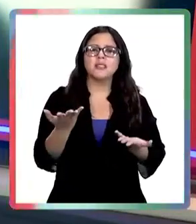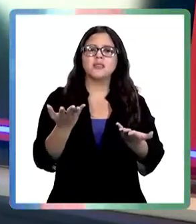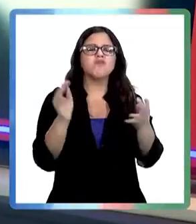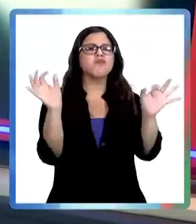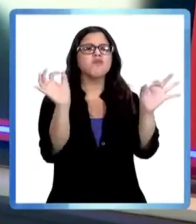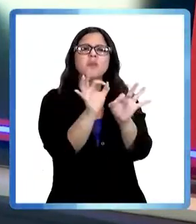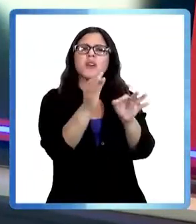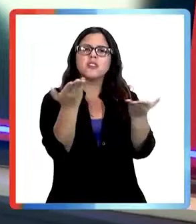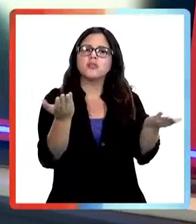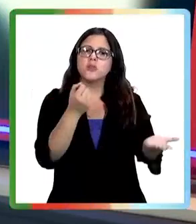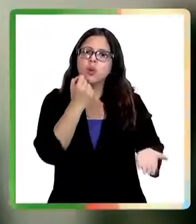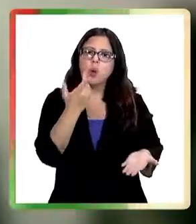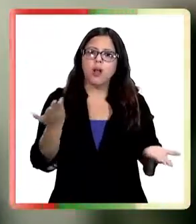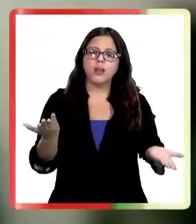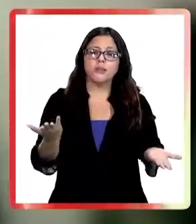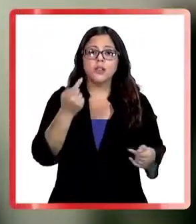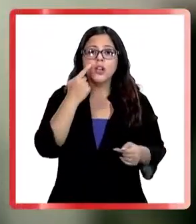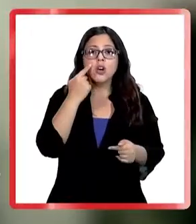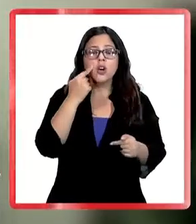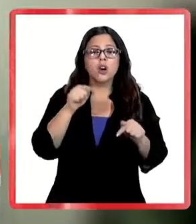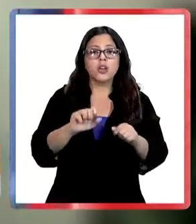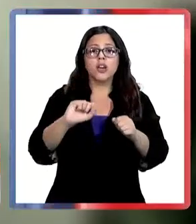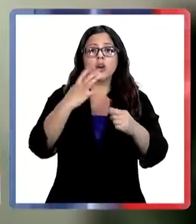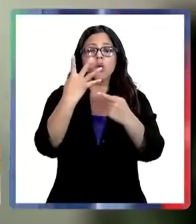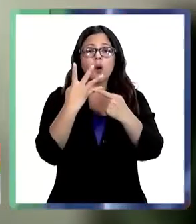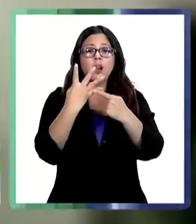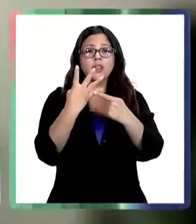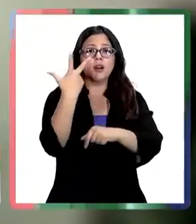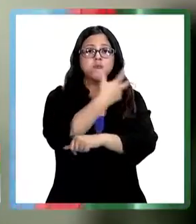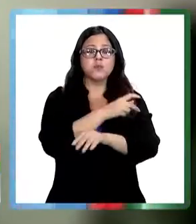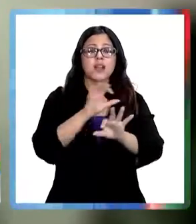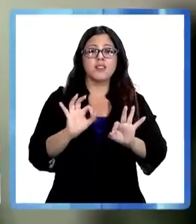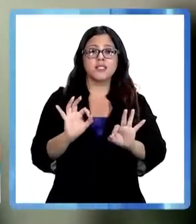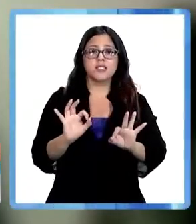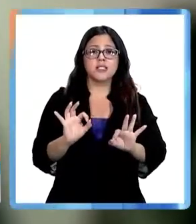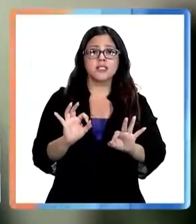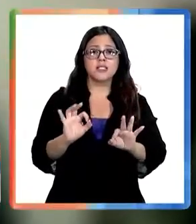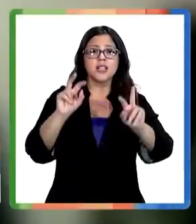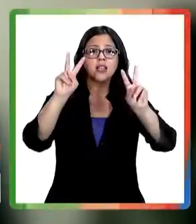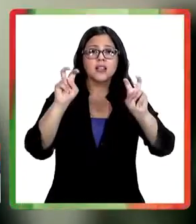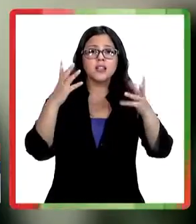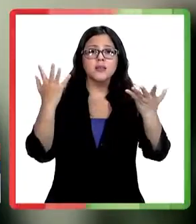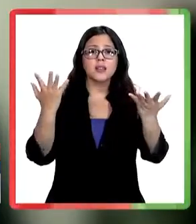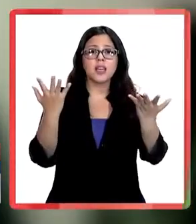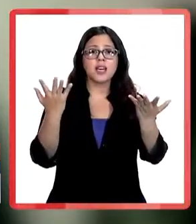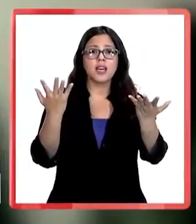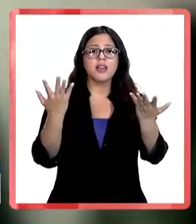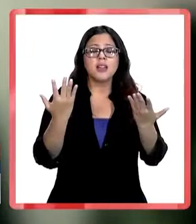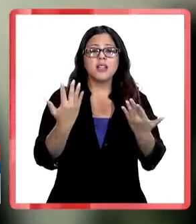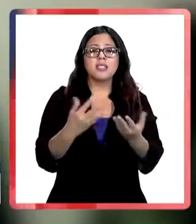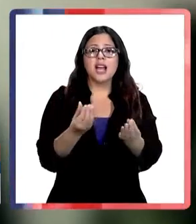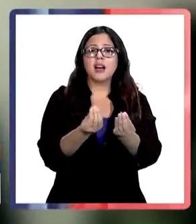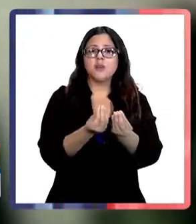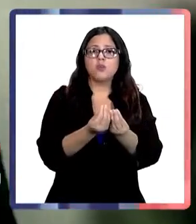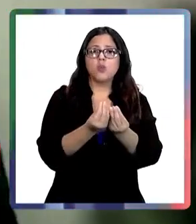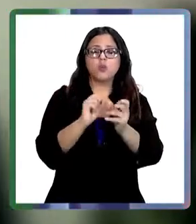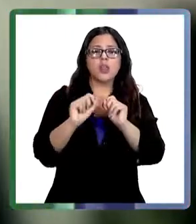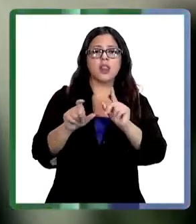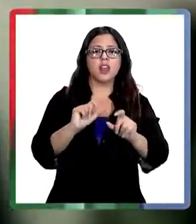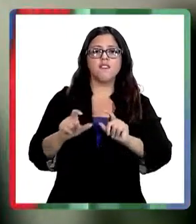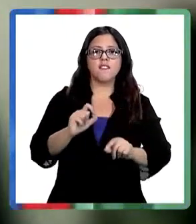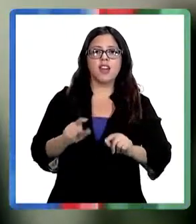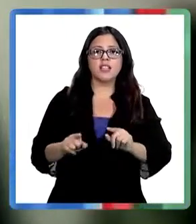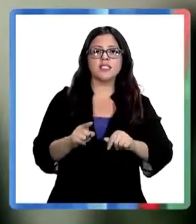¿Qué le podría contar a esas personas? Efectivamente, la cuarta dosis fue muy eficiente en lograr una elevación grande de los anticuerpos y